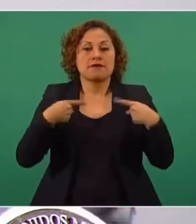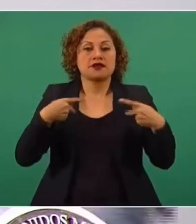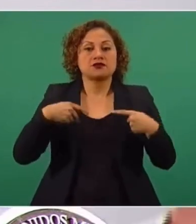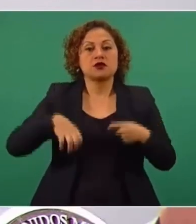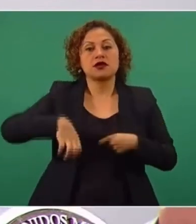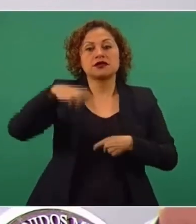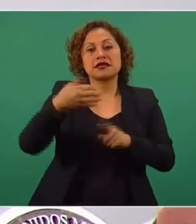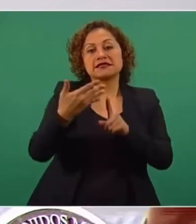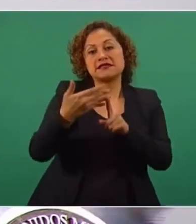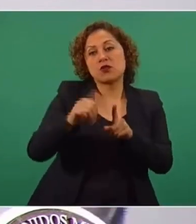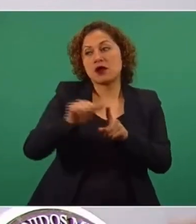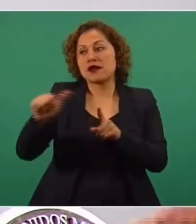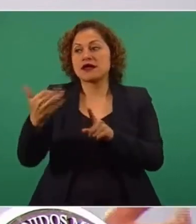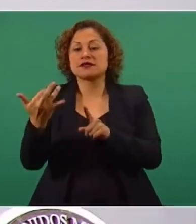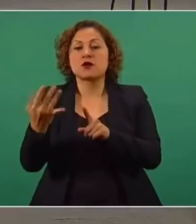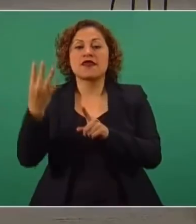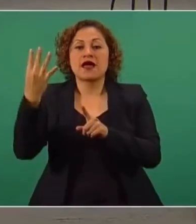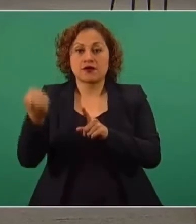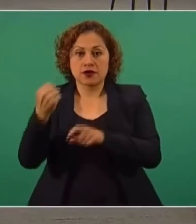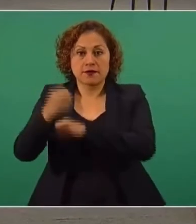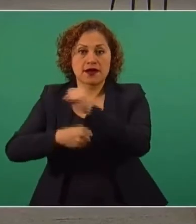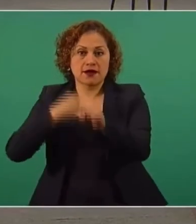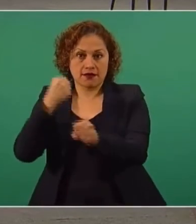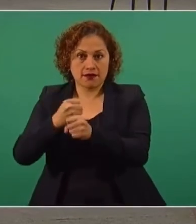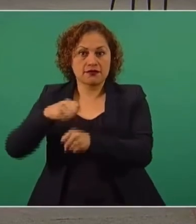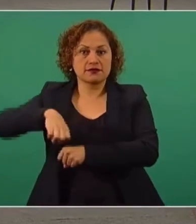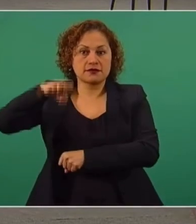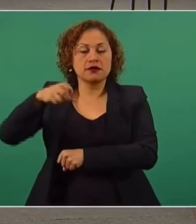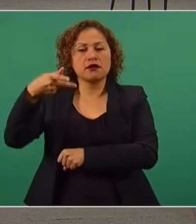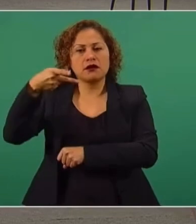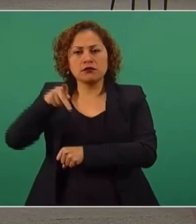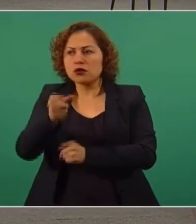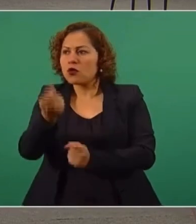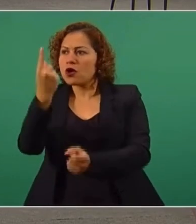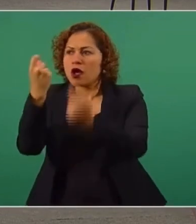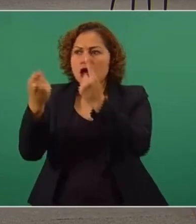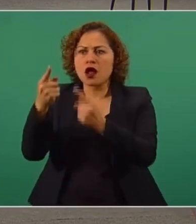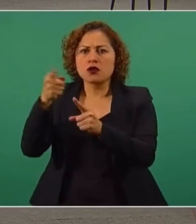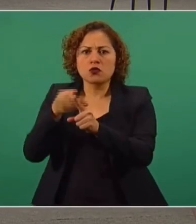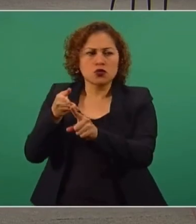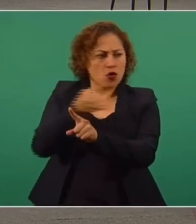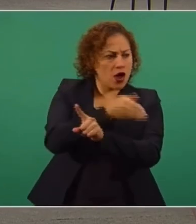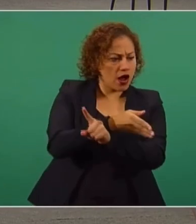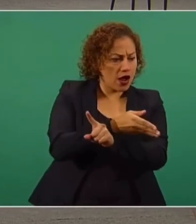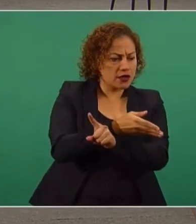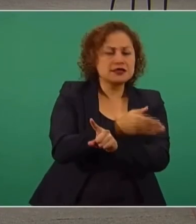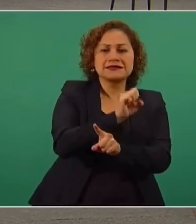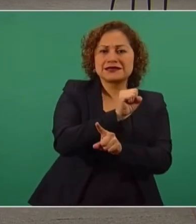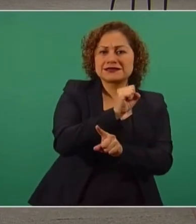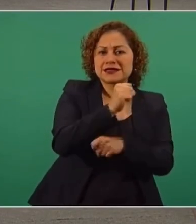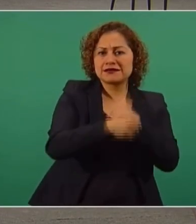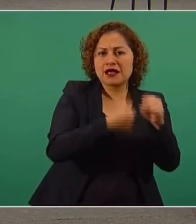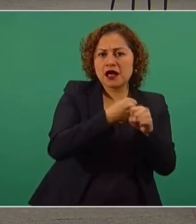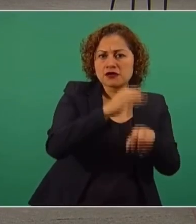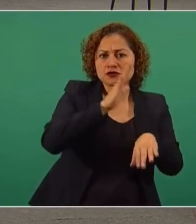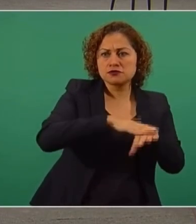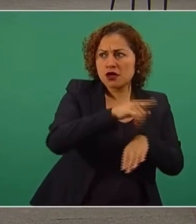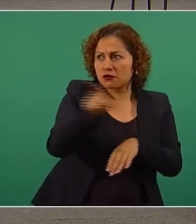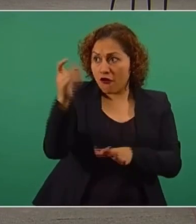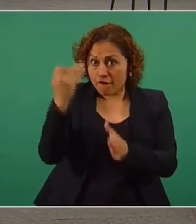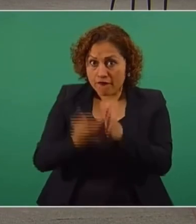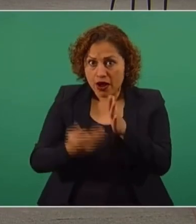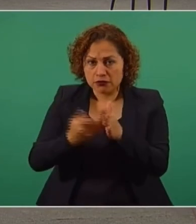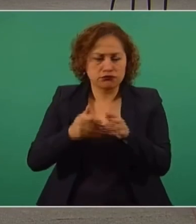más que no fue vacunada sigue siendo bienvenida para vacunarse, es decir, no se ha cerrado la vacunación. La meta